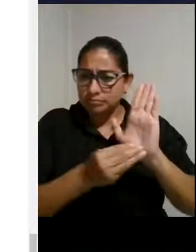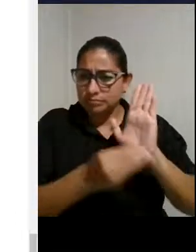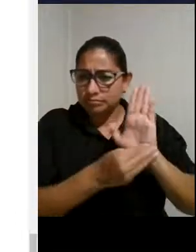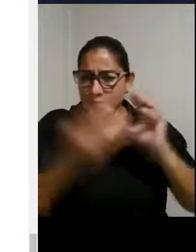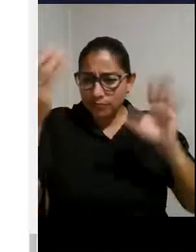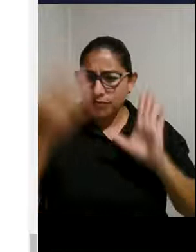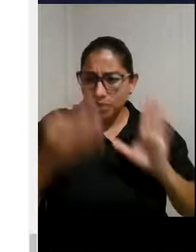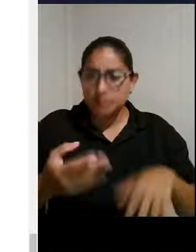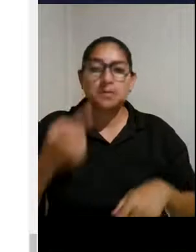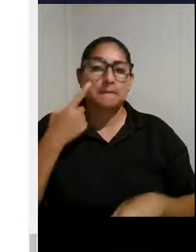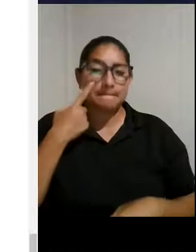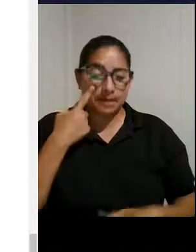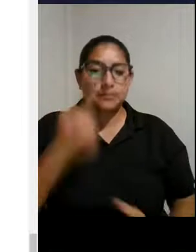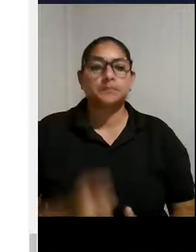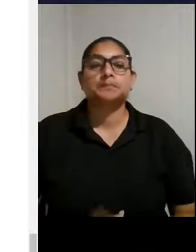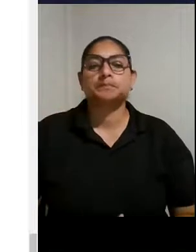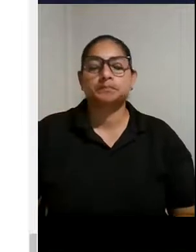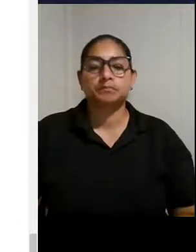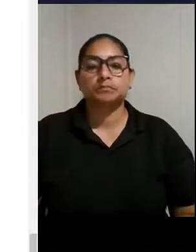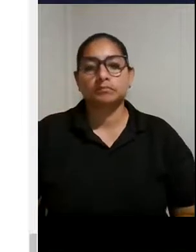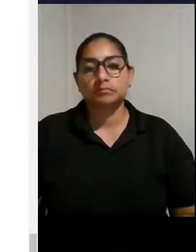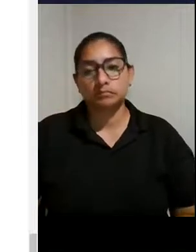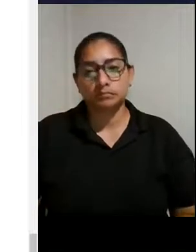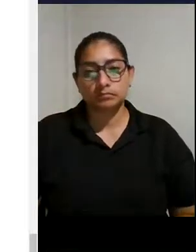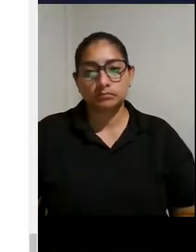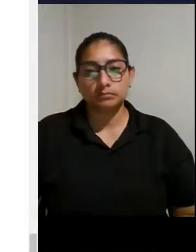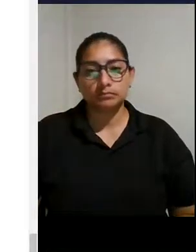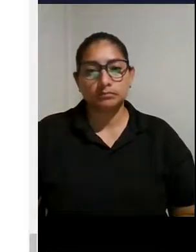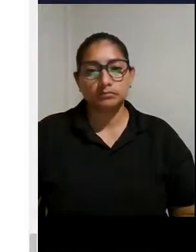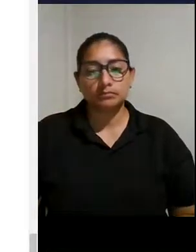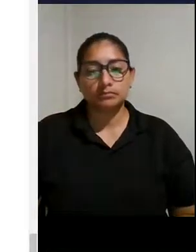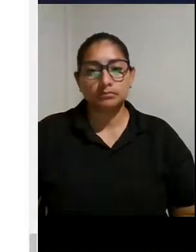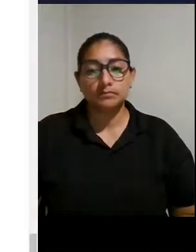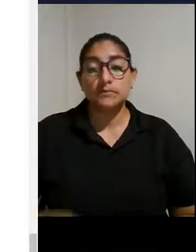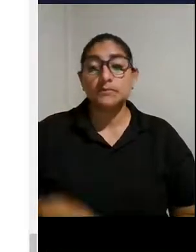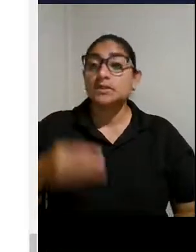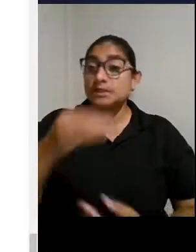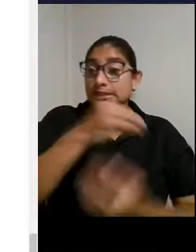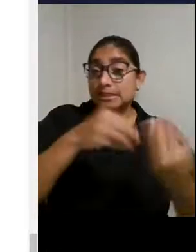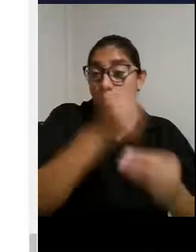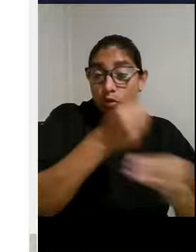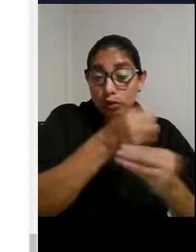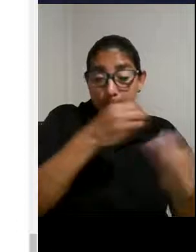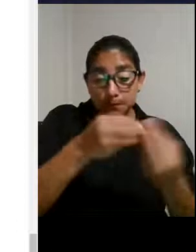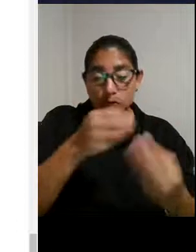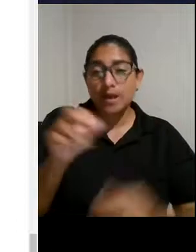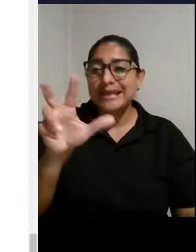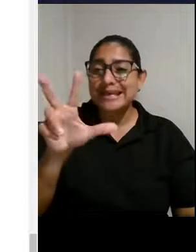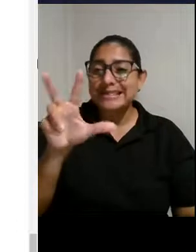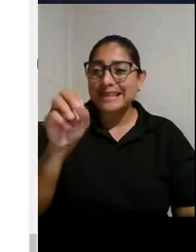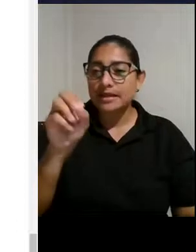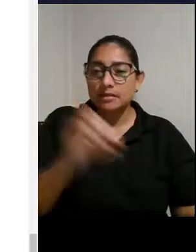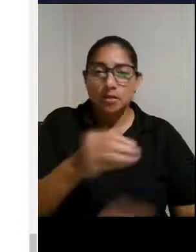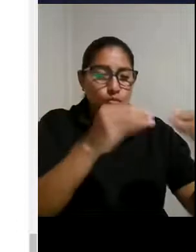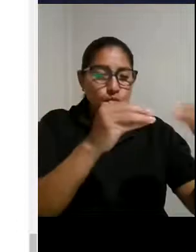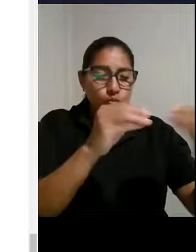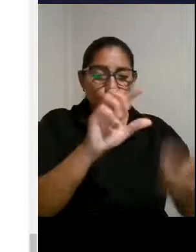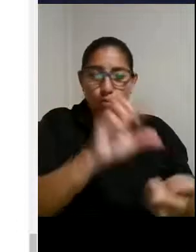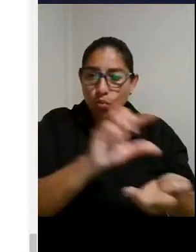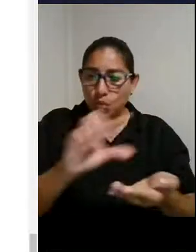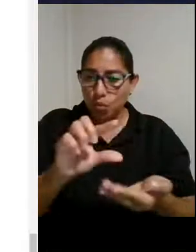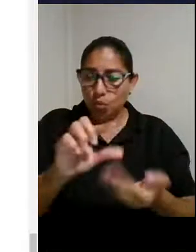lo siguiente. Si se producían 30 unidades,